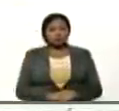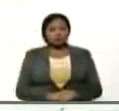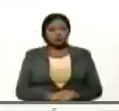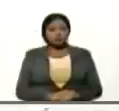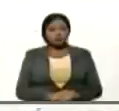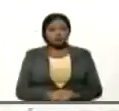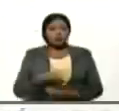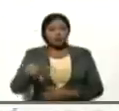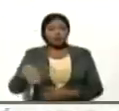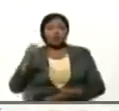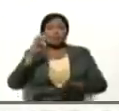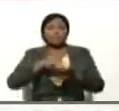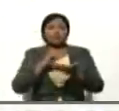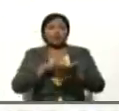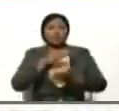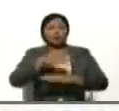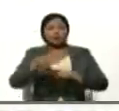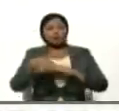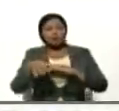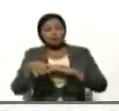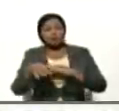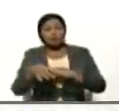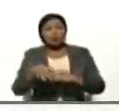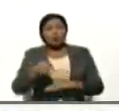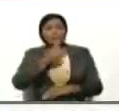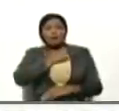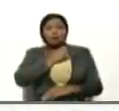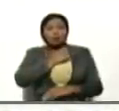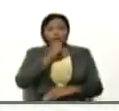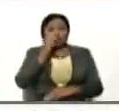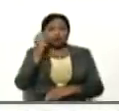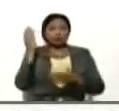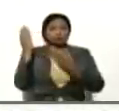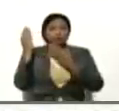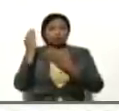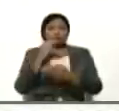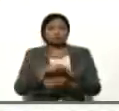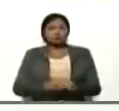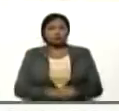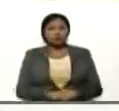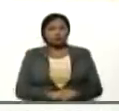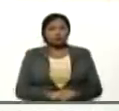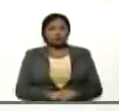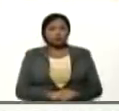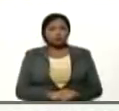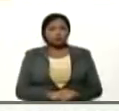Por el estado Miranda, municipio Baruta, Giorgetto Palián.